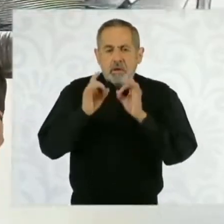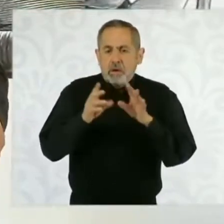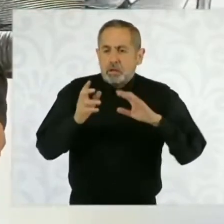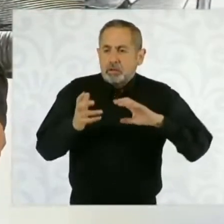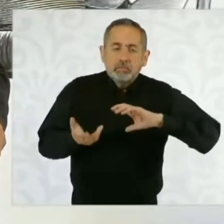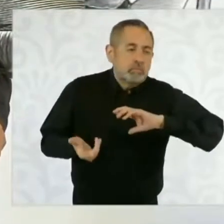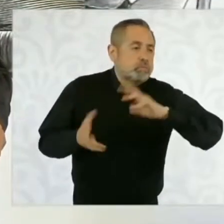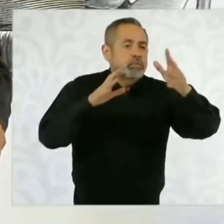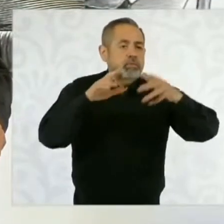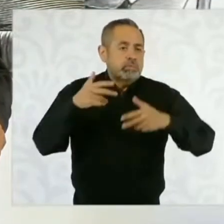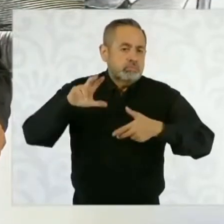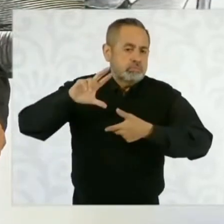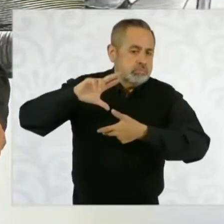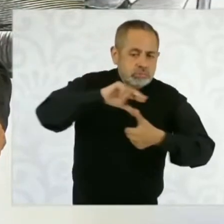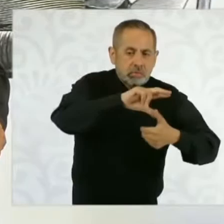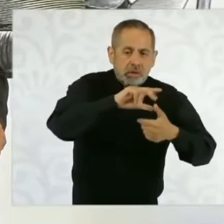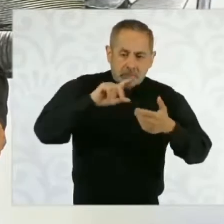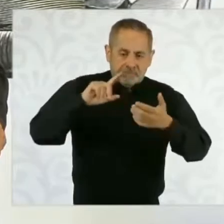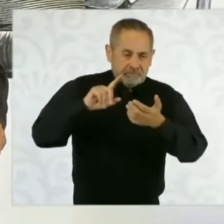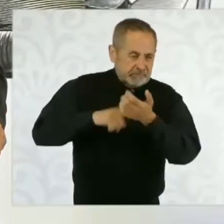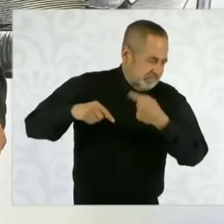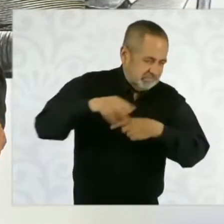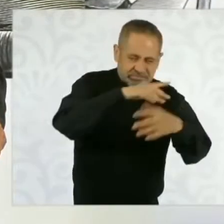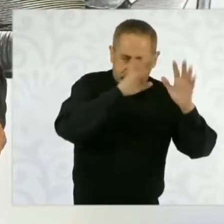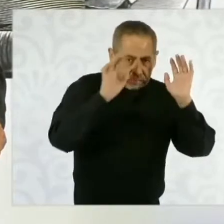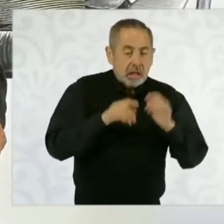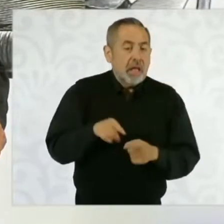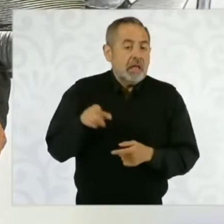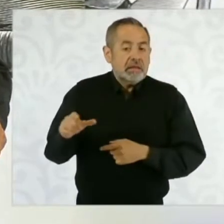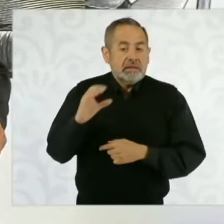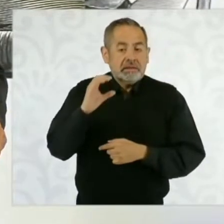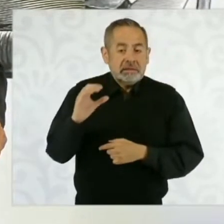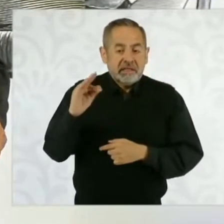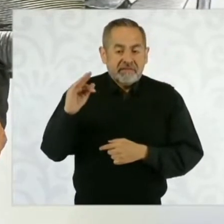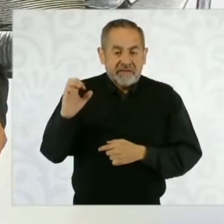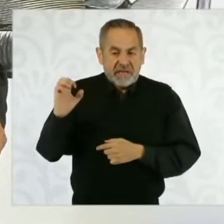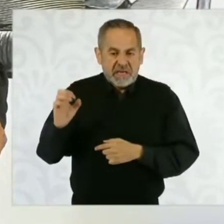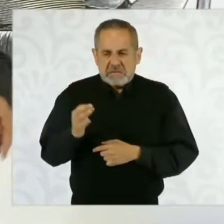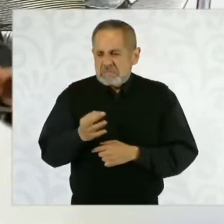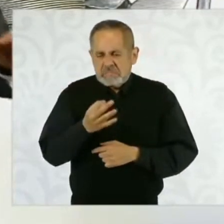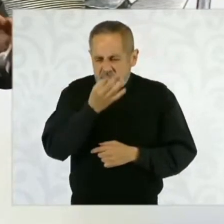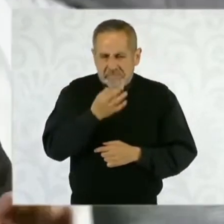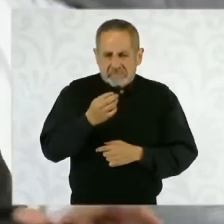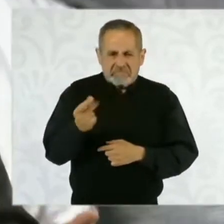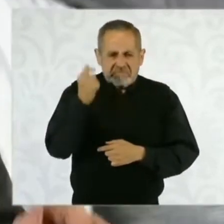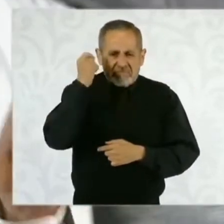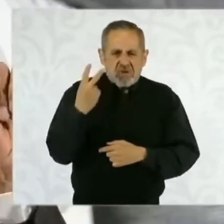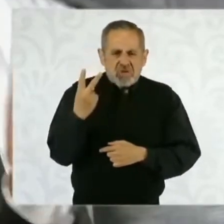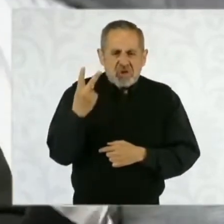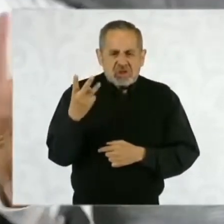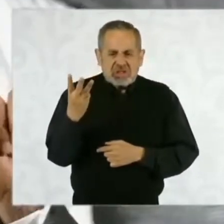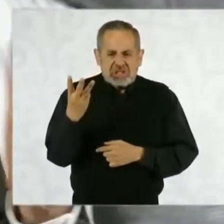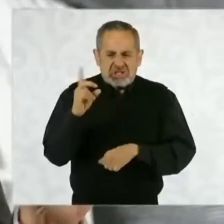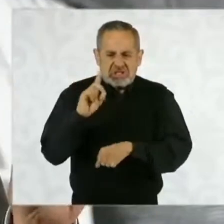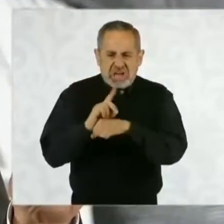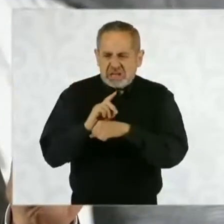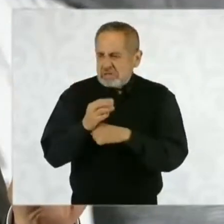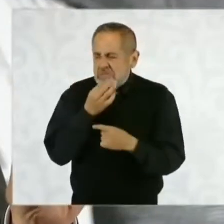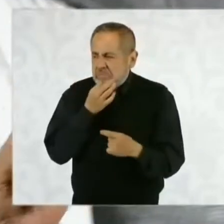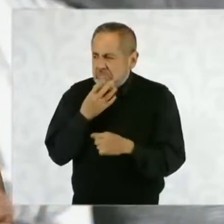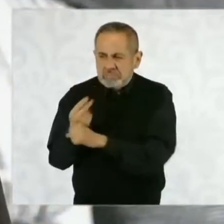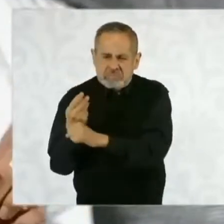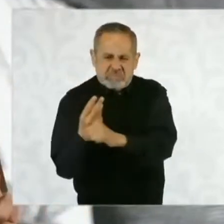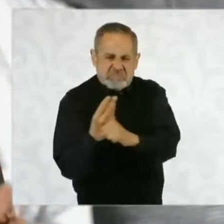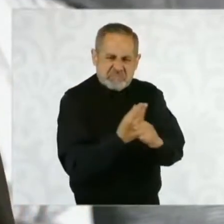la naturaleza, la Comisión Federal de Electricidad en 2 o 3 días ya tiene resuelto lo que en muchos